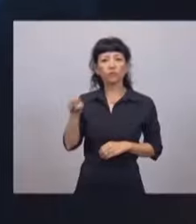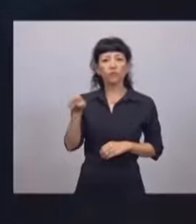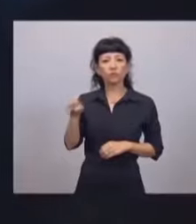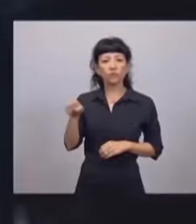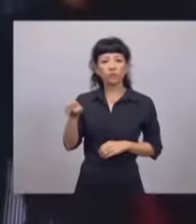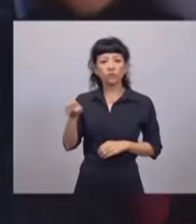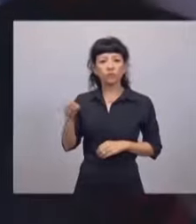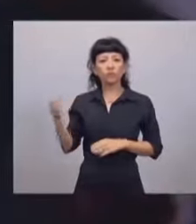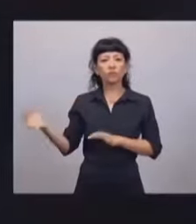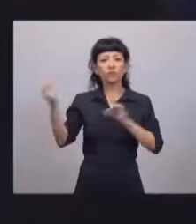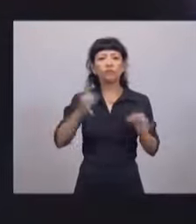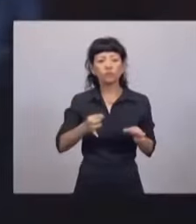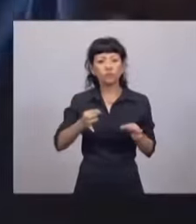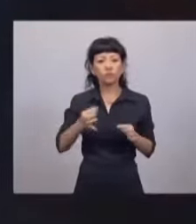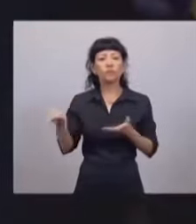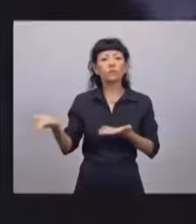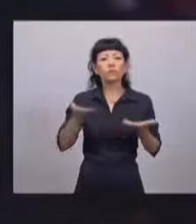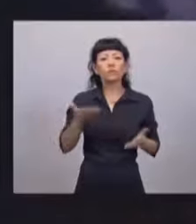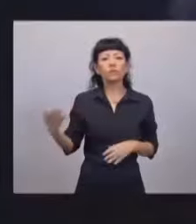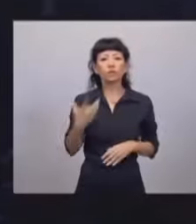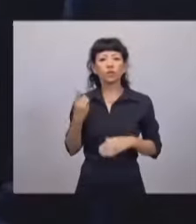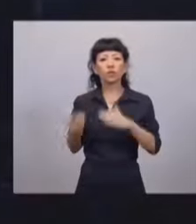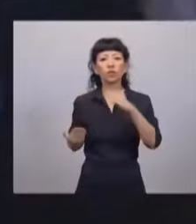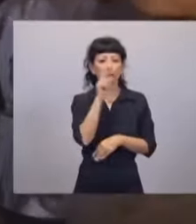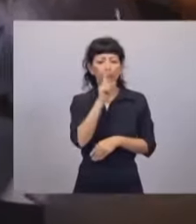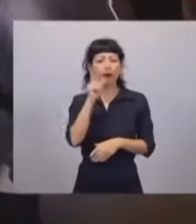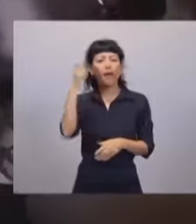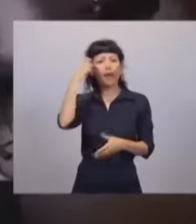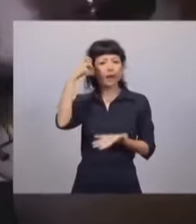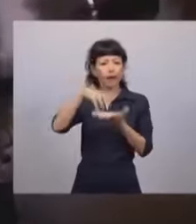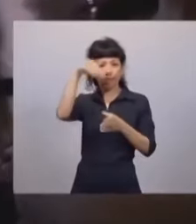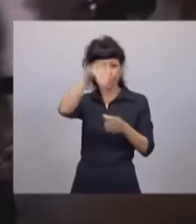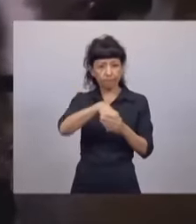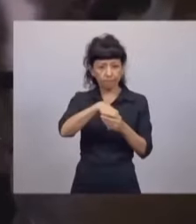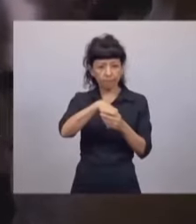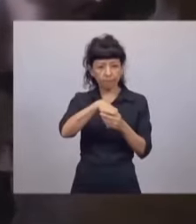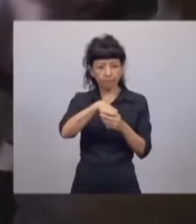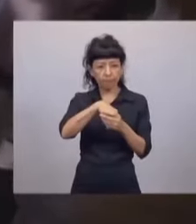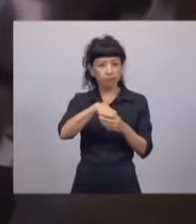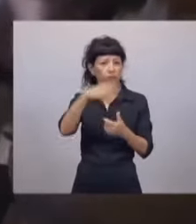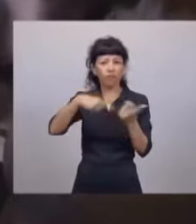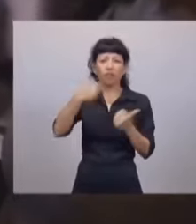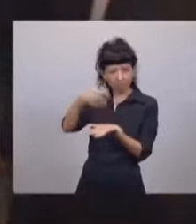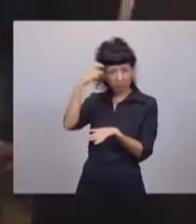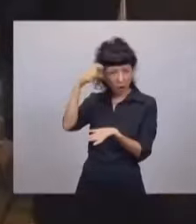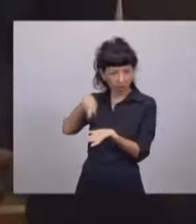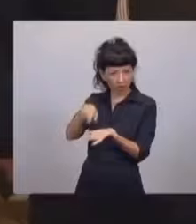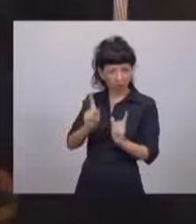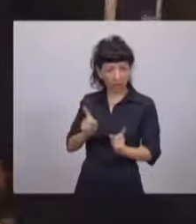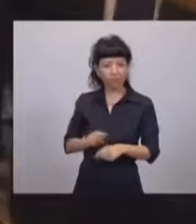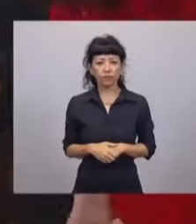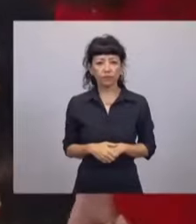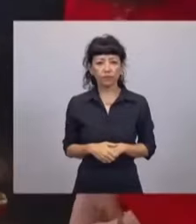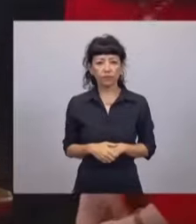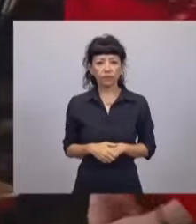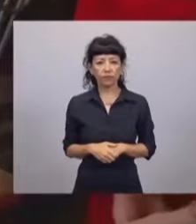moneda, Milei prometió que eventualmente cerraría el Banco Central y dolarizaría la economía. También habló de retirar controles a las divisas.